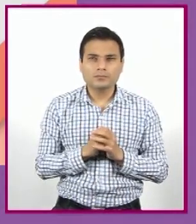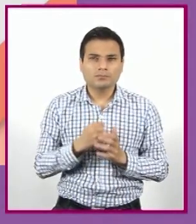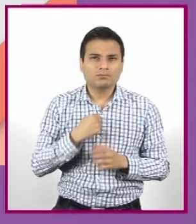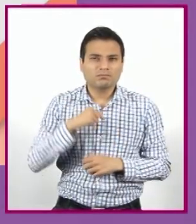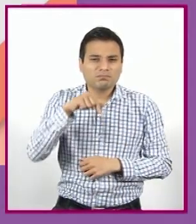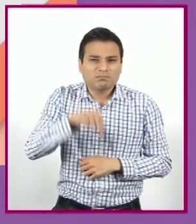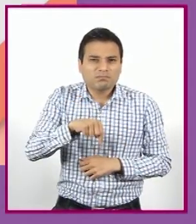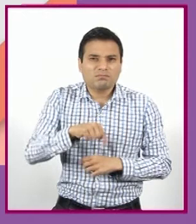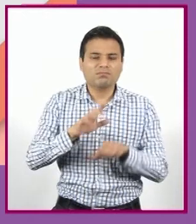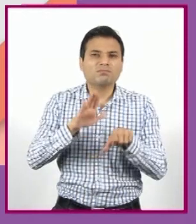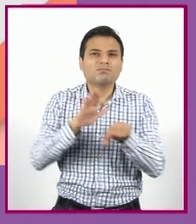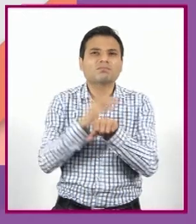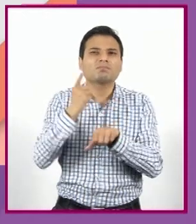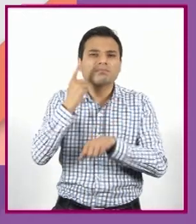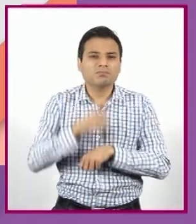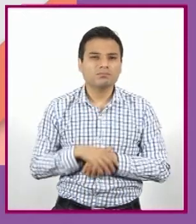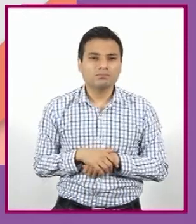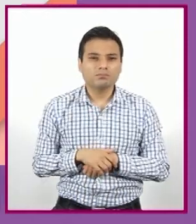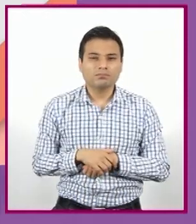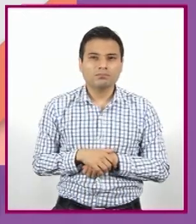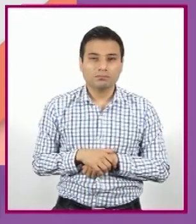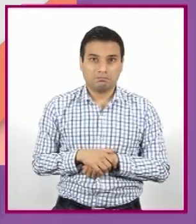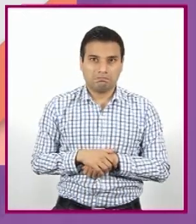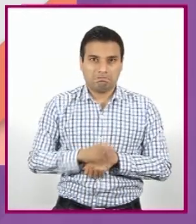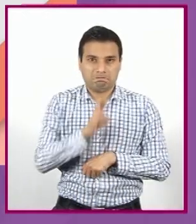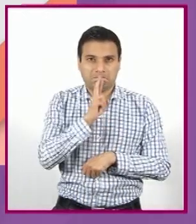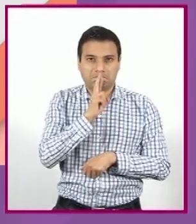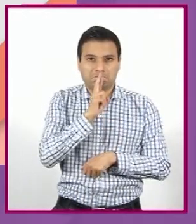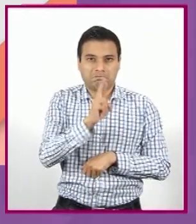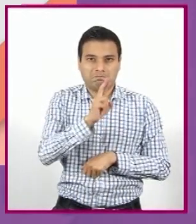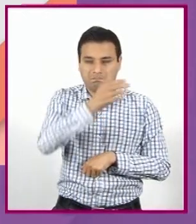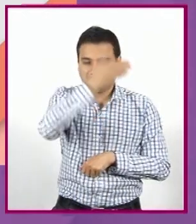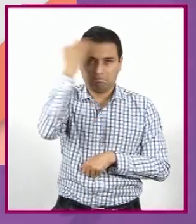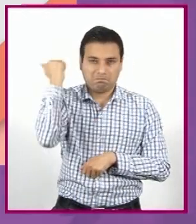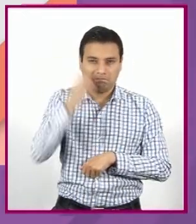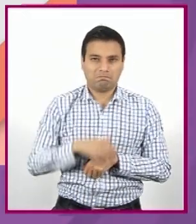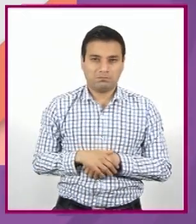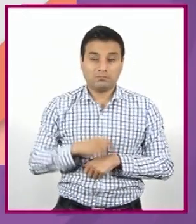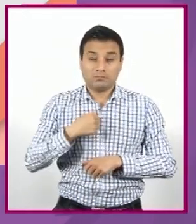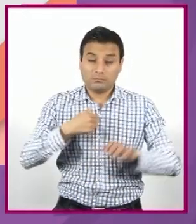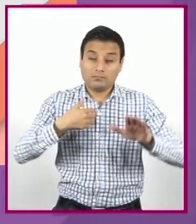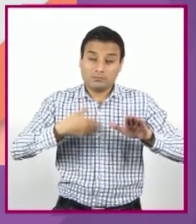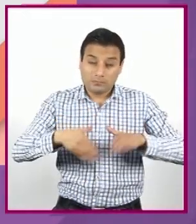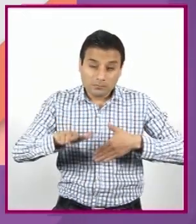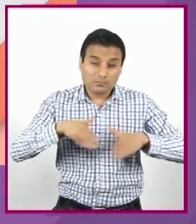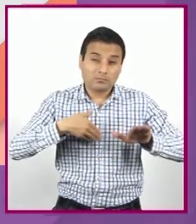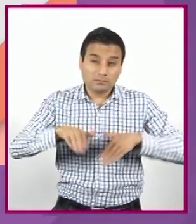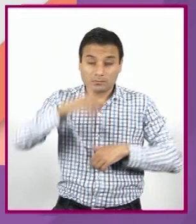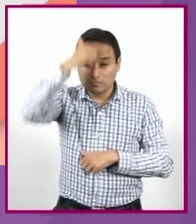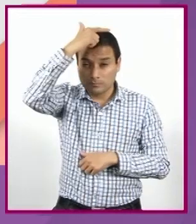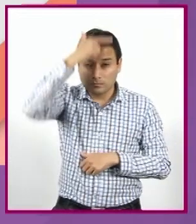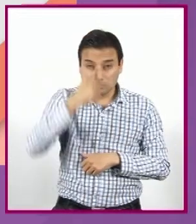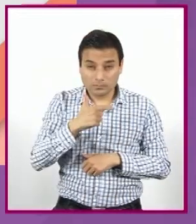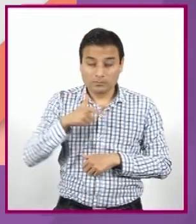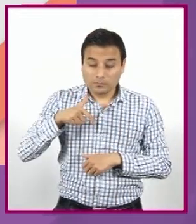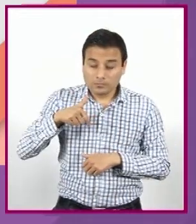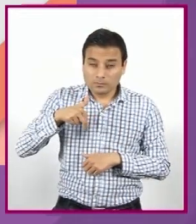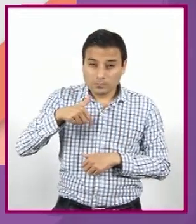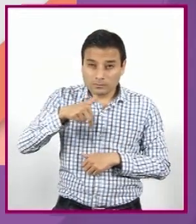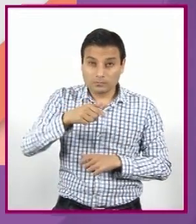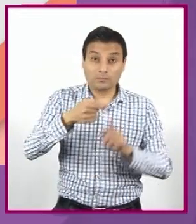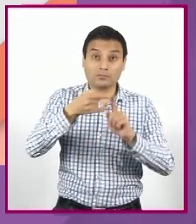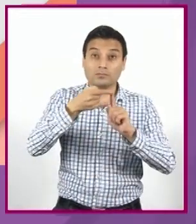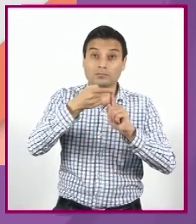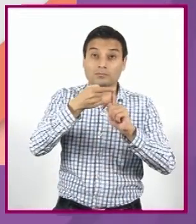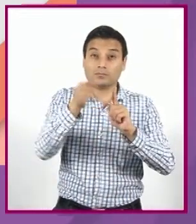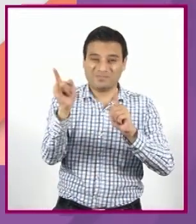haciendo yo allí? Preguntas sin respuesta. Una larga caminata nocturna, puertas de hierro que se abrieron y